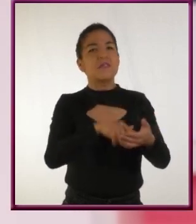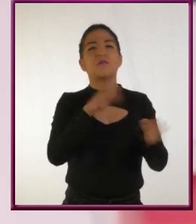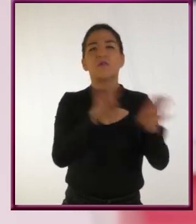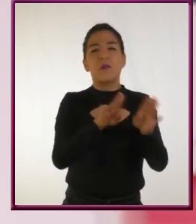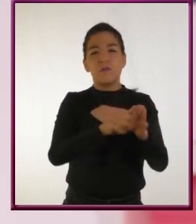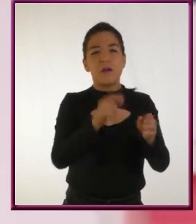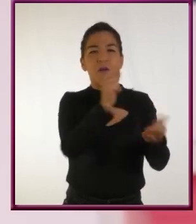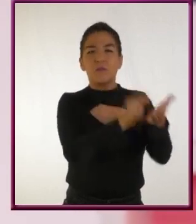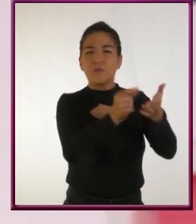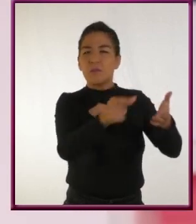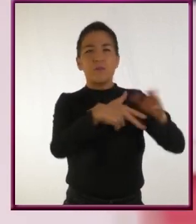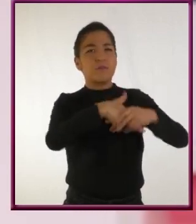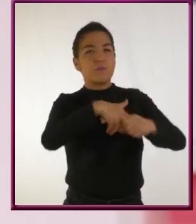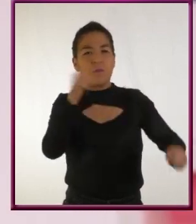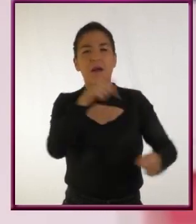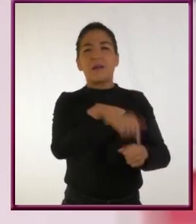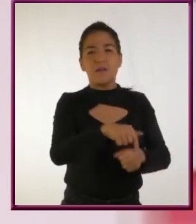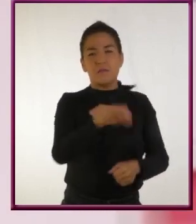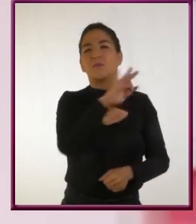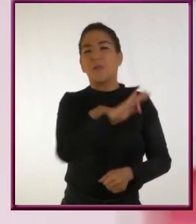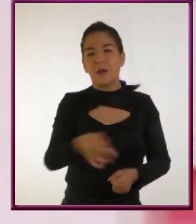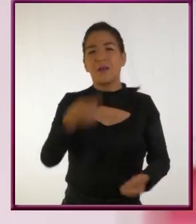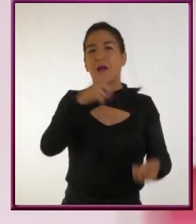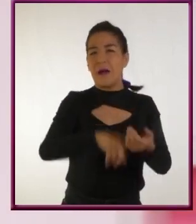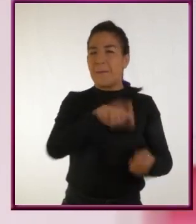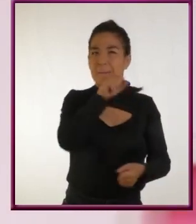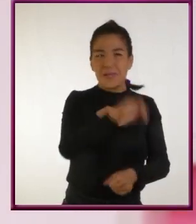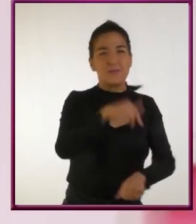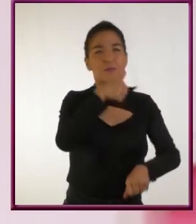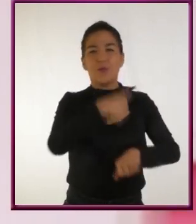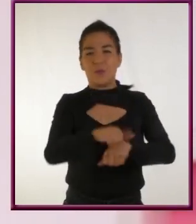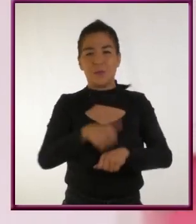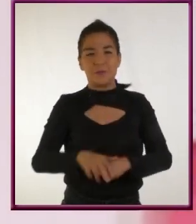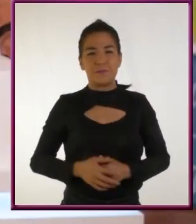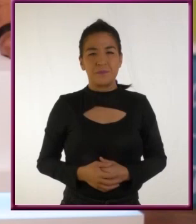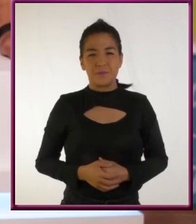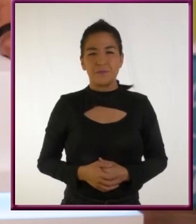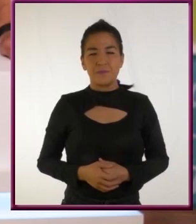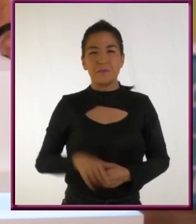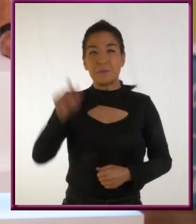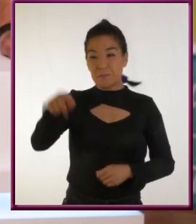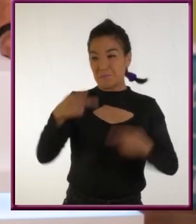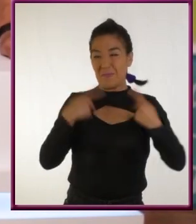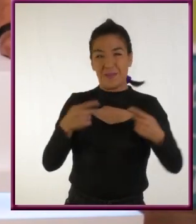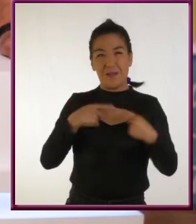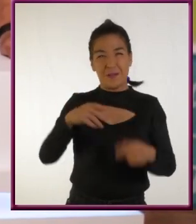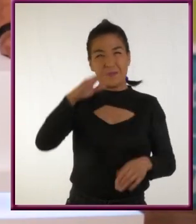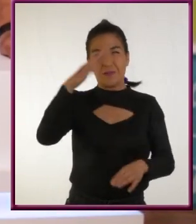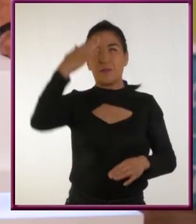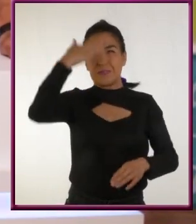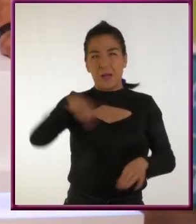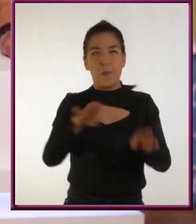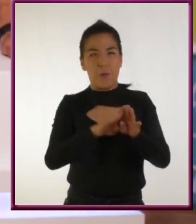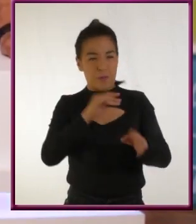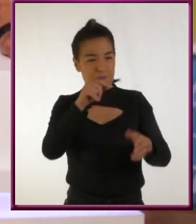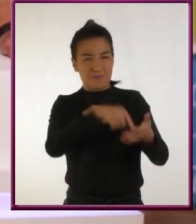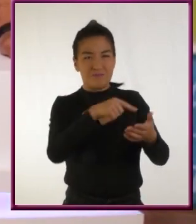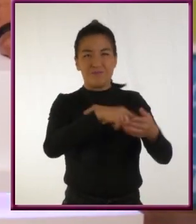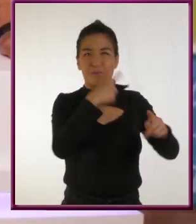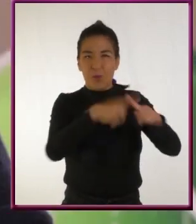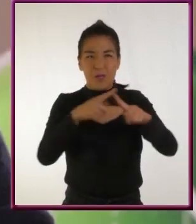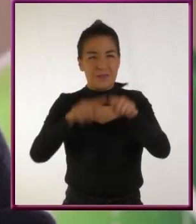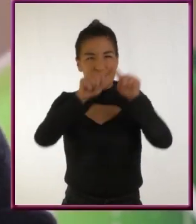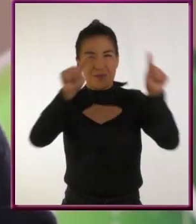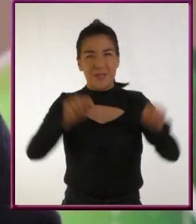grupo, ninguna de las casillas vacías del grupo puede contener ese número. Un buen Sudoku solo tiene una respuesta